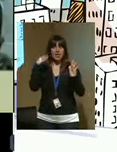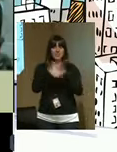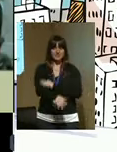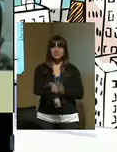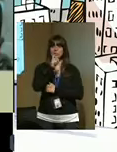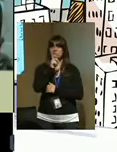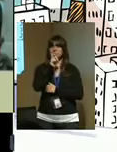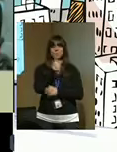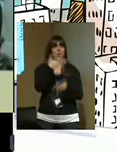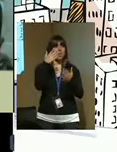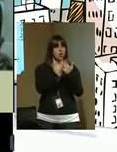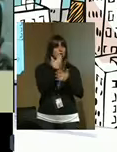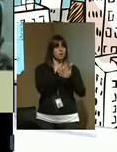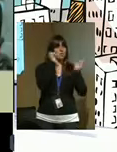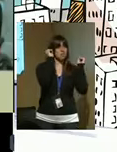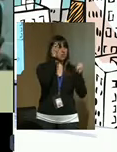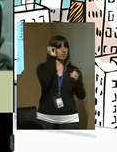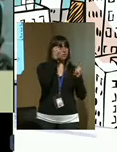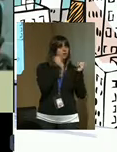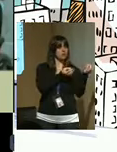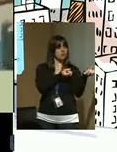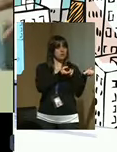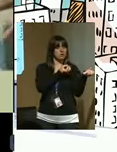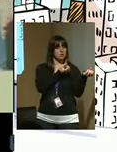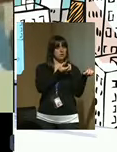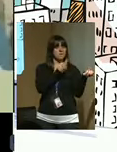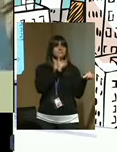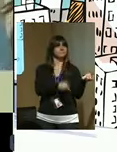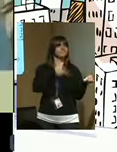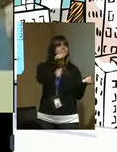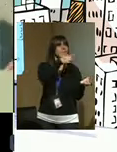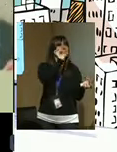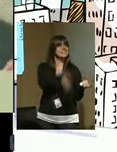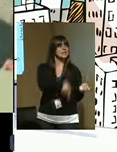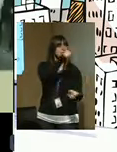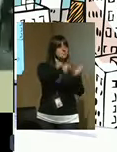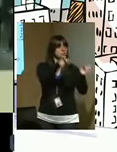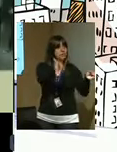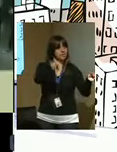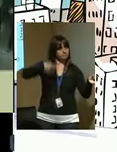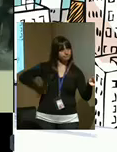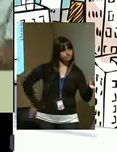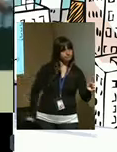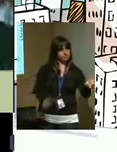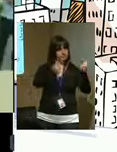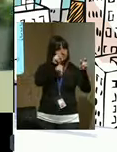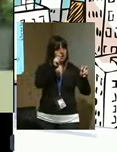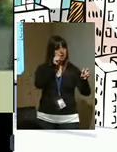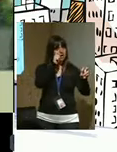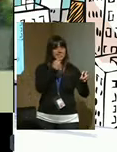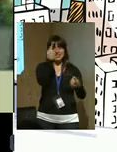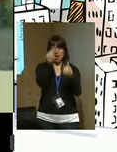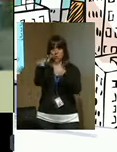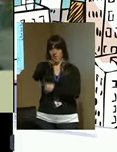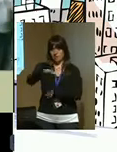campañas públicas de difusión, destinadas a actores del sector turístico y en los barrios porteños con mayor flujo